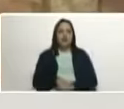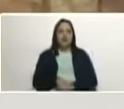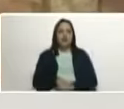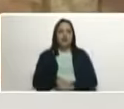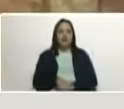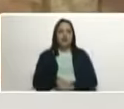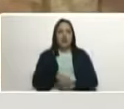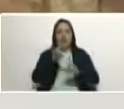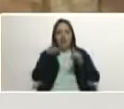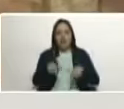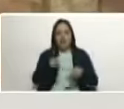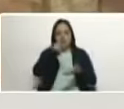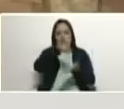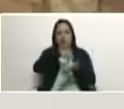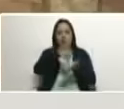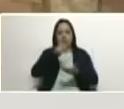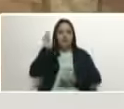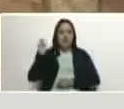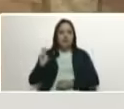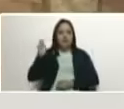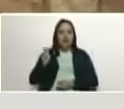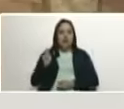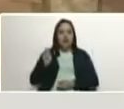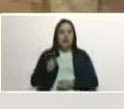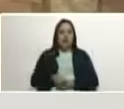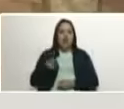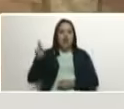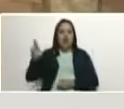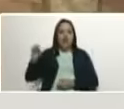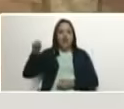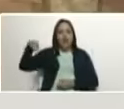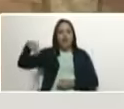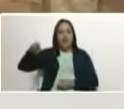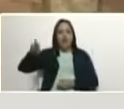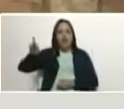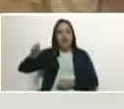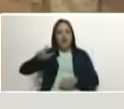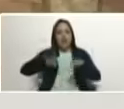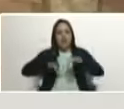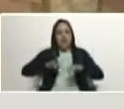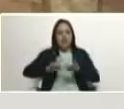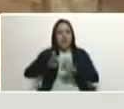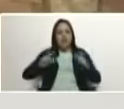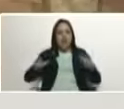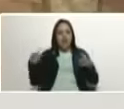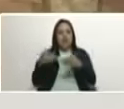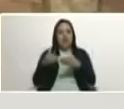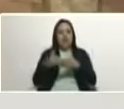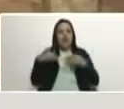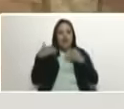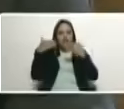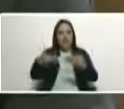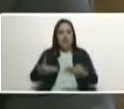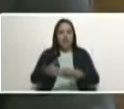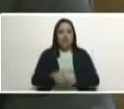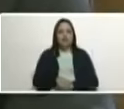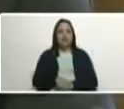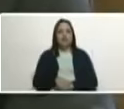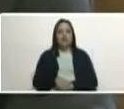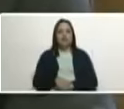Igualmente se encuentra el diputado Luis Augusto Romero, secretario general del Partido Avanzada Progresista,